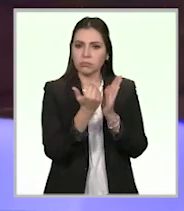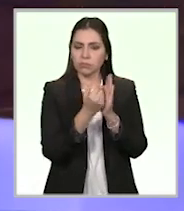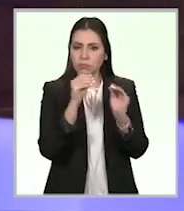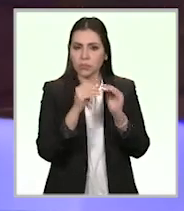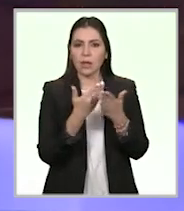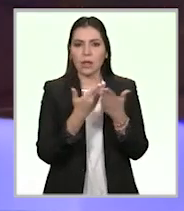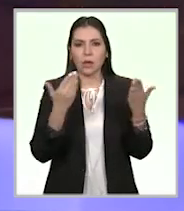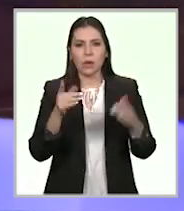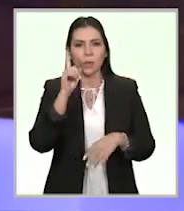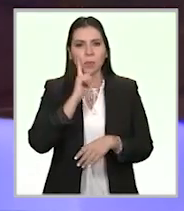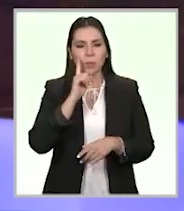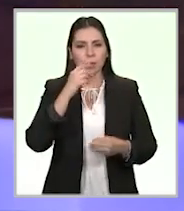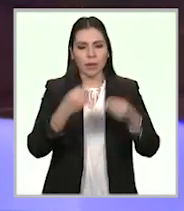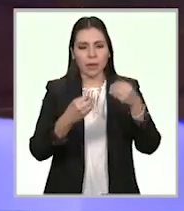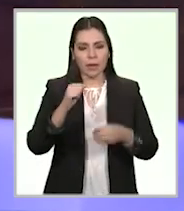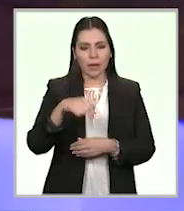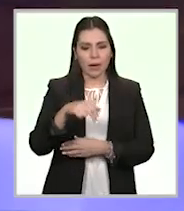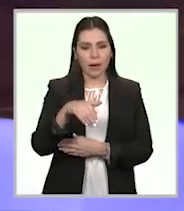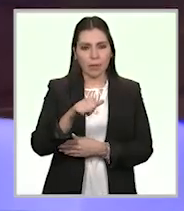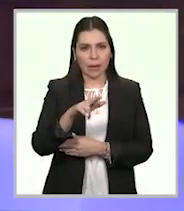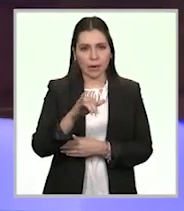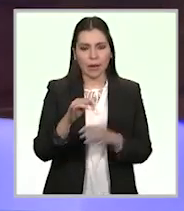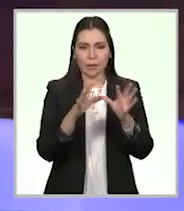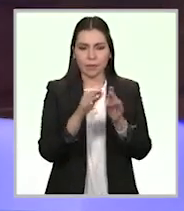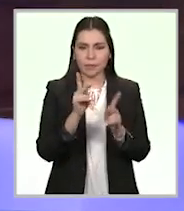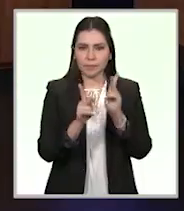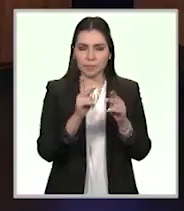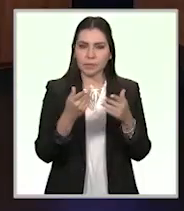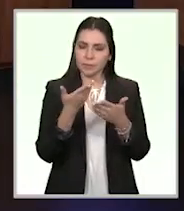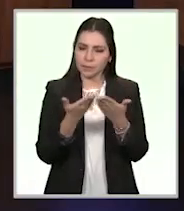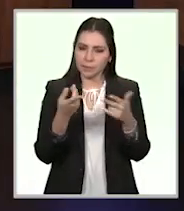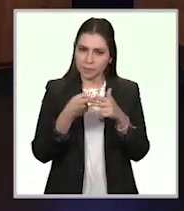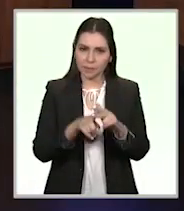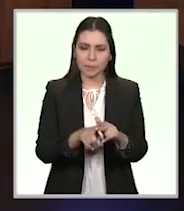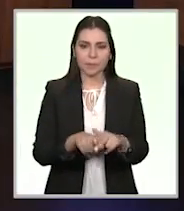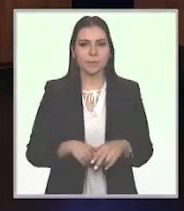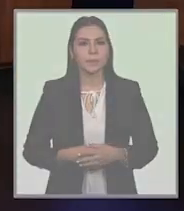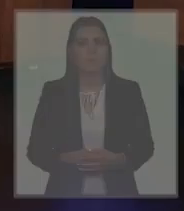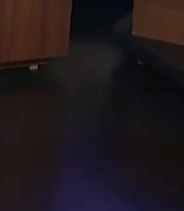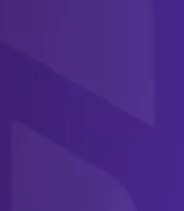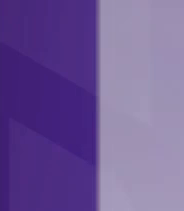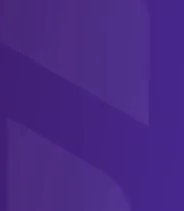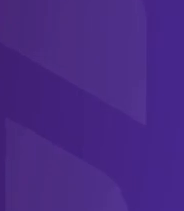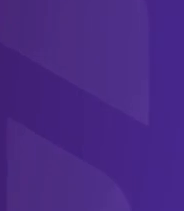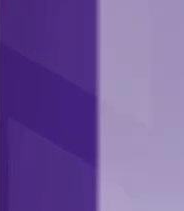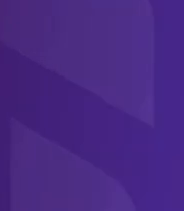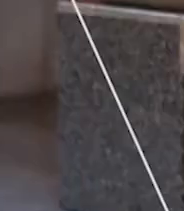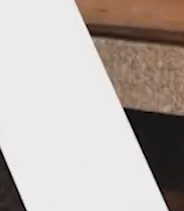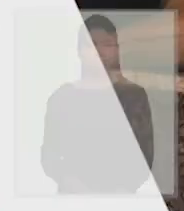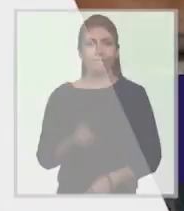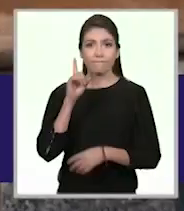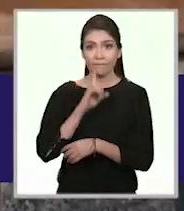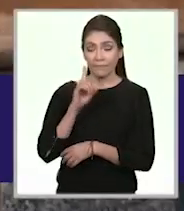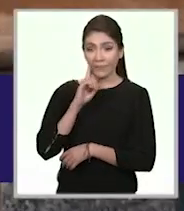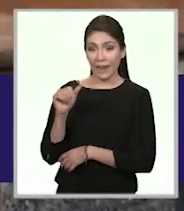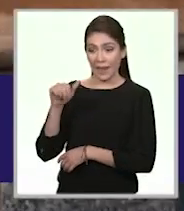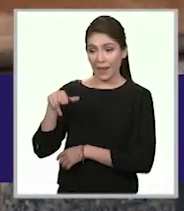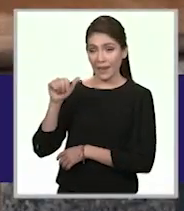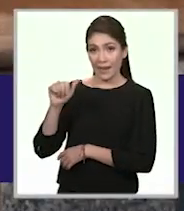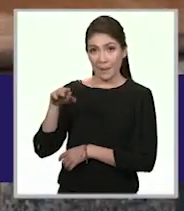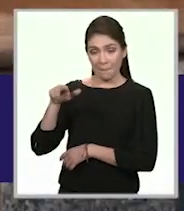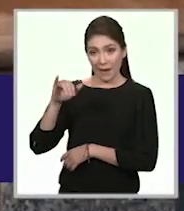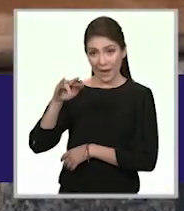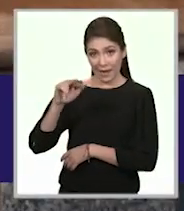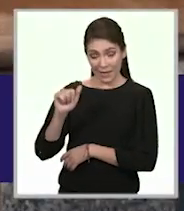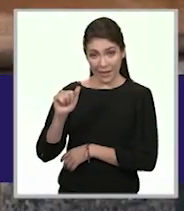precedentes. Sobre esto vamos a platicar con la magistrada Ana María Ibarra Holguín. Acompáñenme. Comenzamos. Ana María